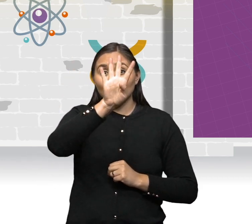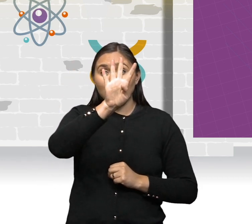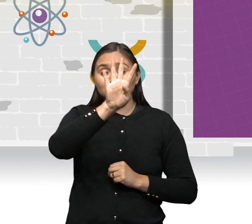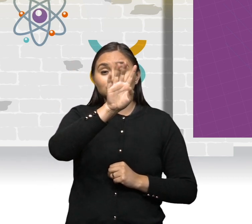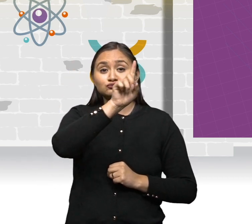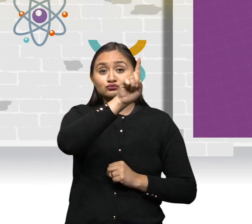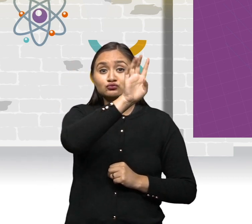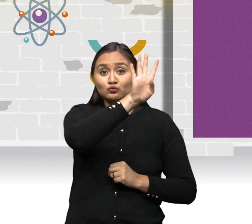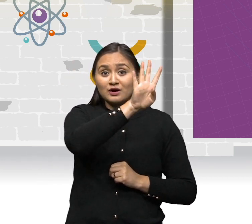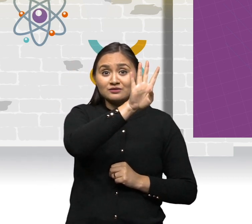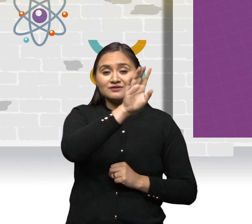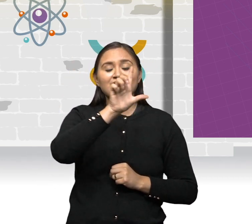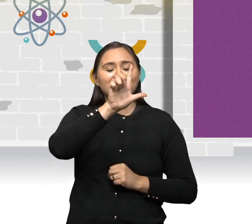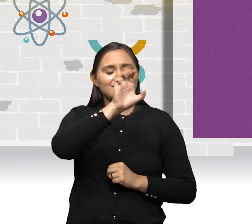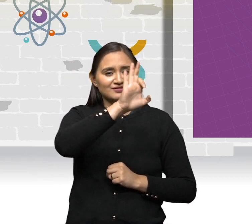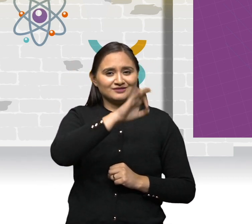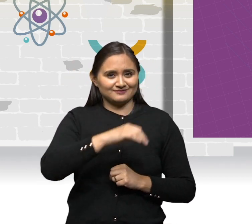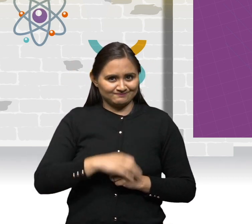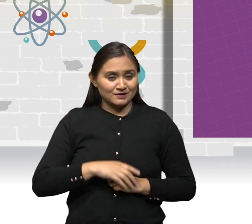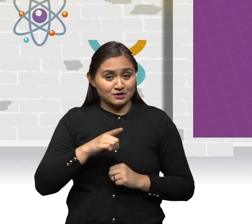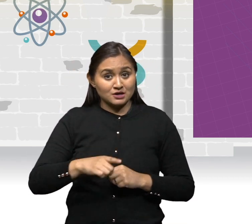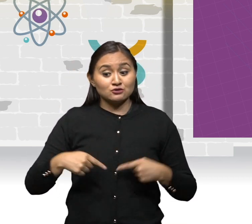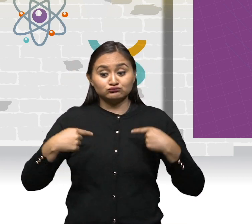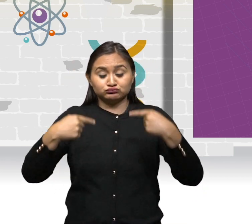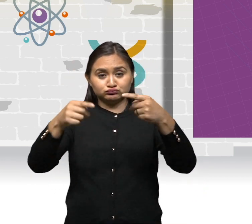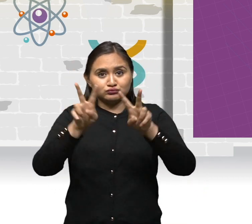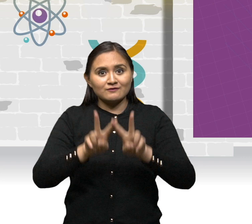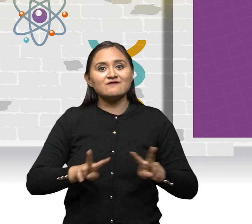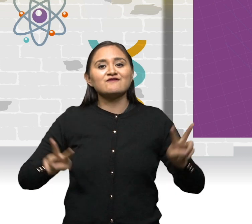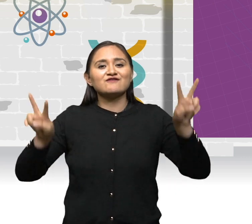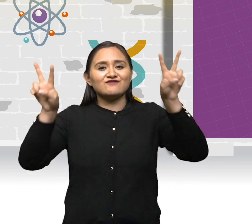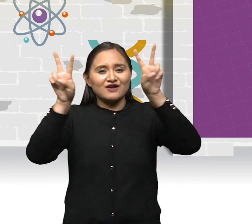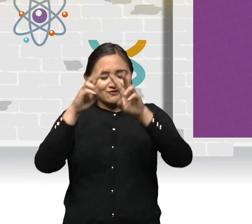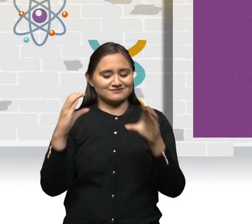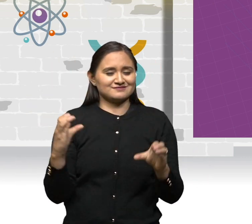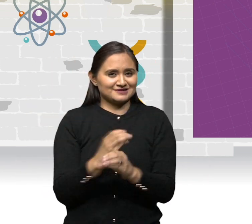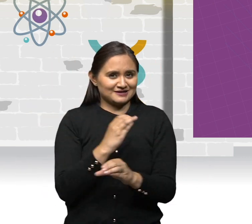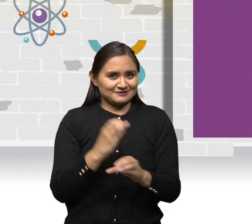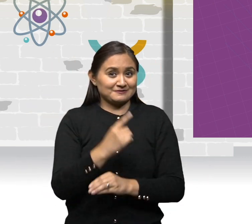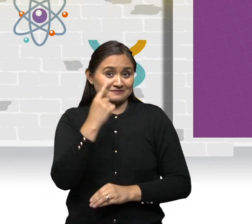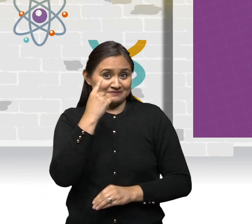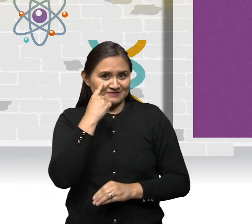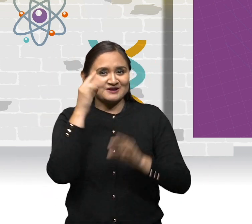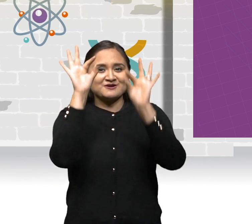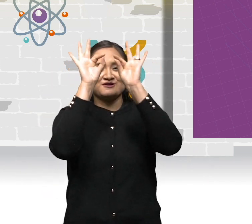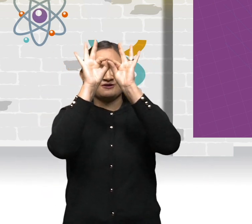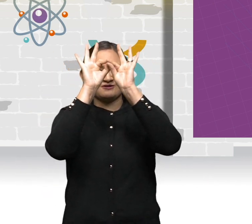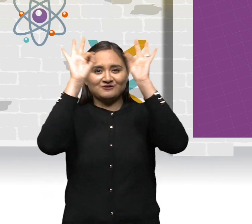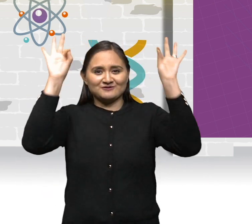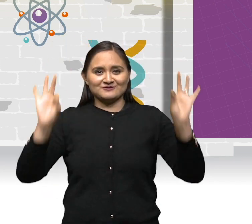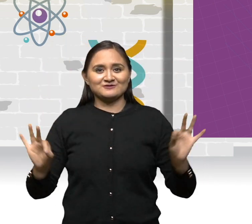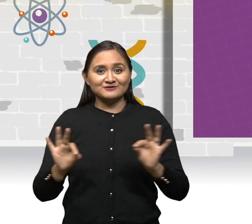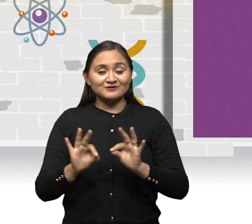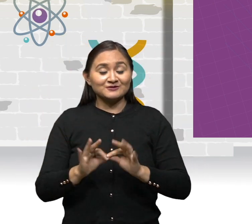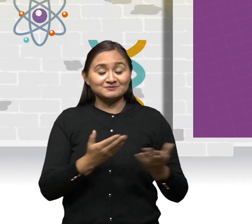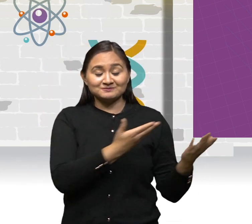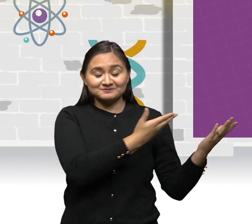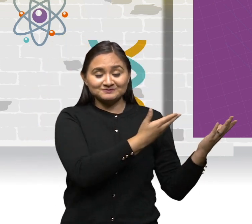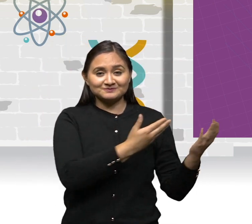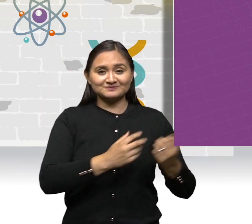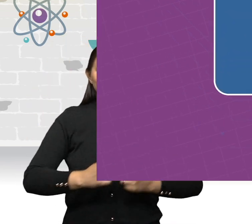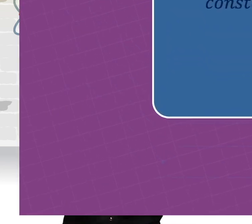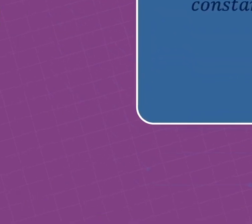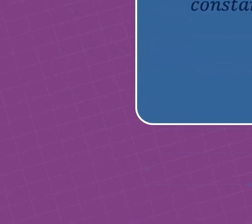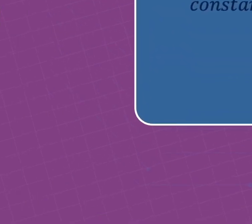22,414 litros. Este valor permitió el cálculo de la constante como se muestra a continuación. Se escribe la ecuación y